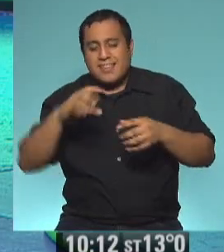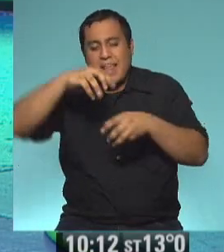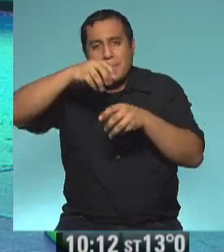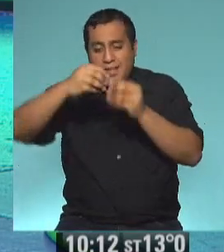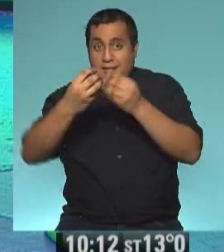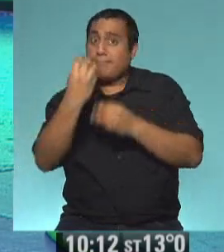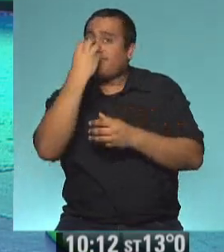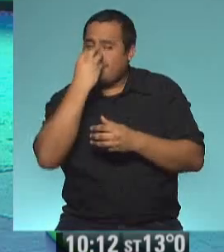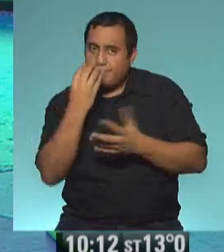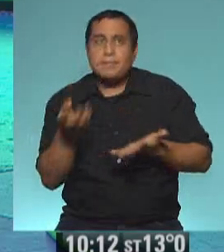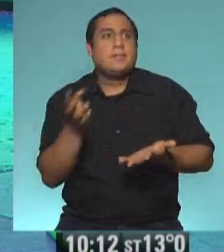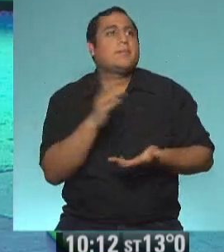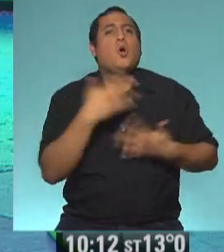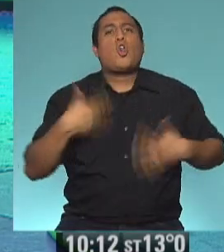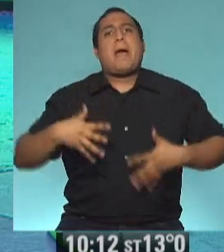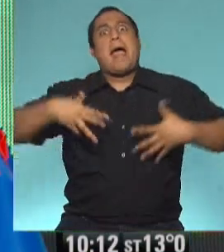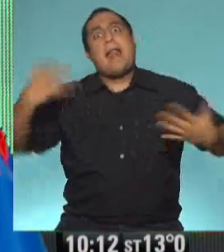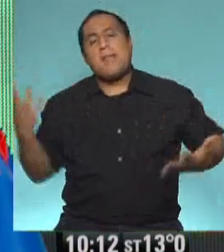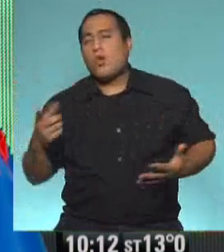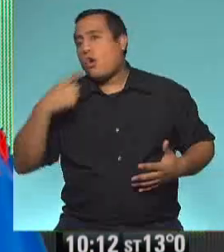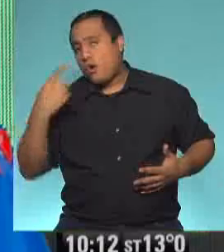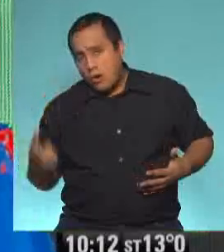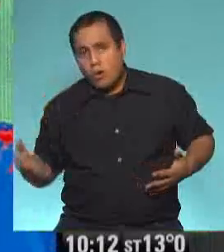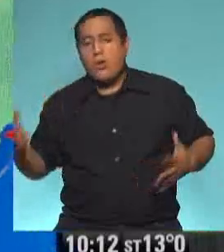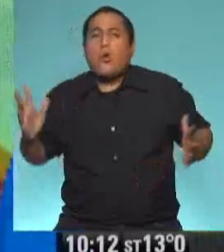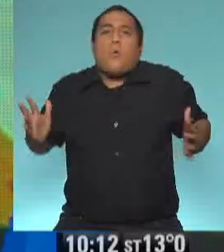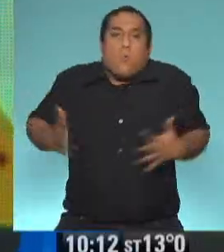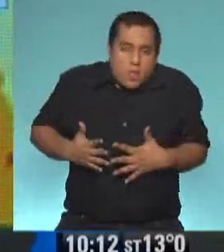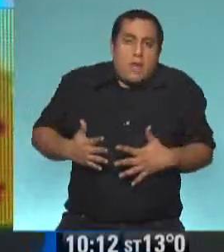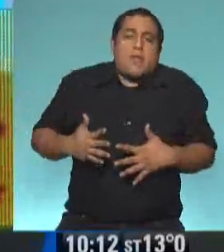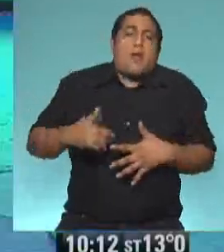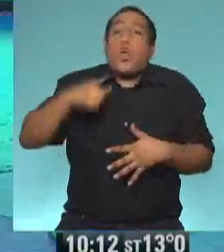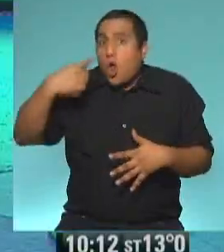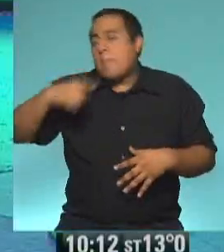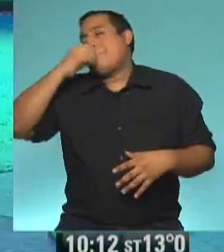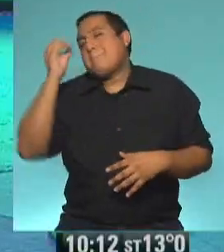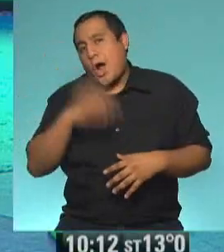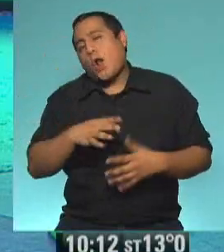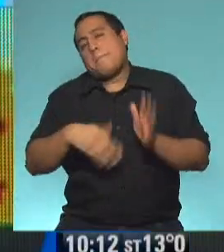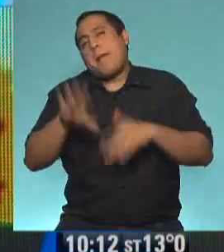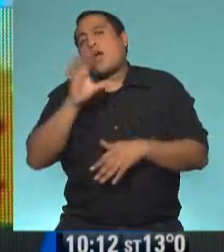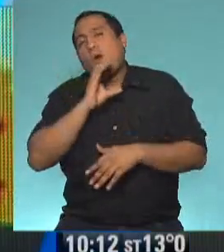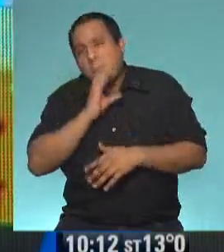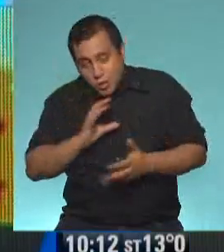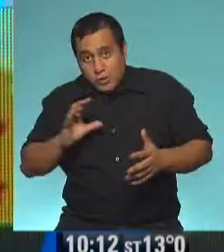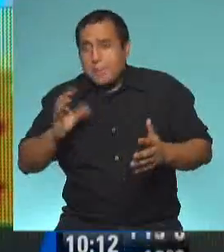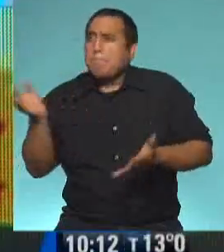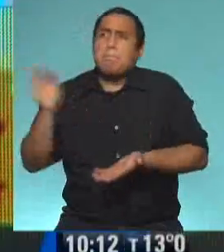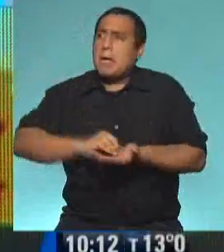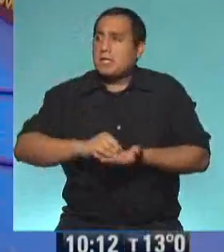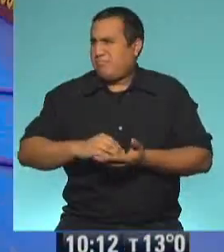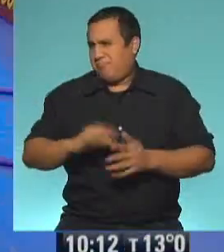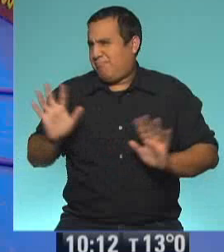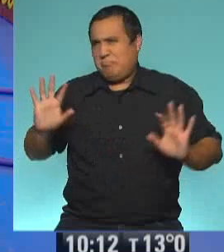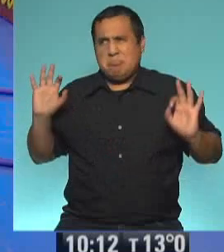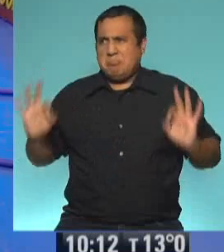Sí. Ropa grande de color. Ropa si grande conseguimos o muy ajustada si tenemos de color mejor. Bien. Así queda más gracioso. Perfecto. ¿Y qué más? Creo que no necesitamos nada